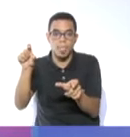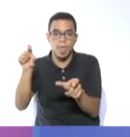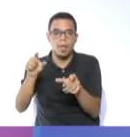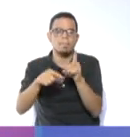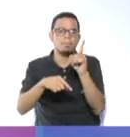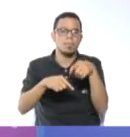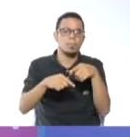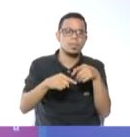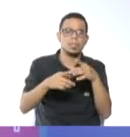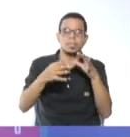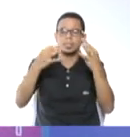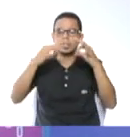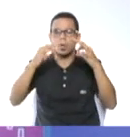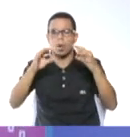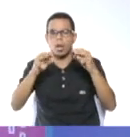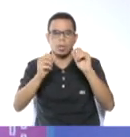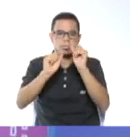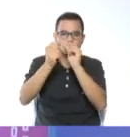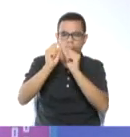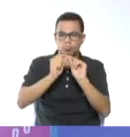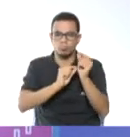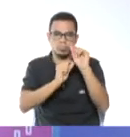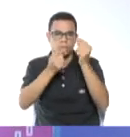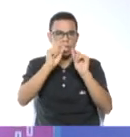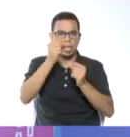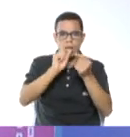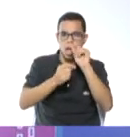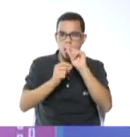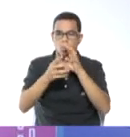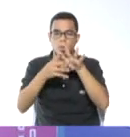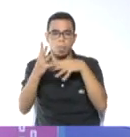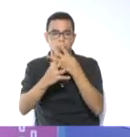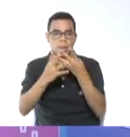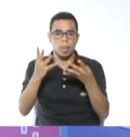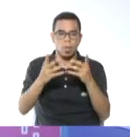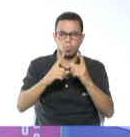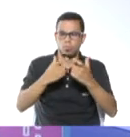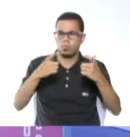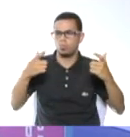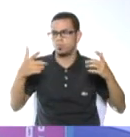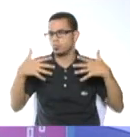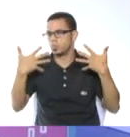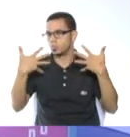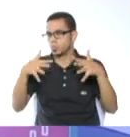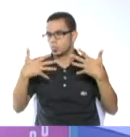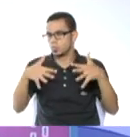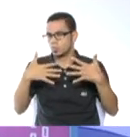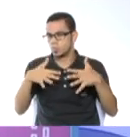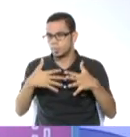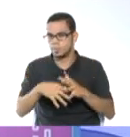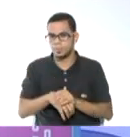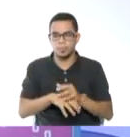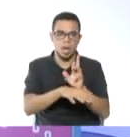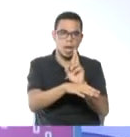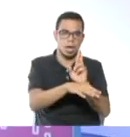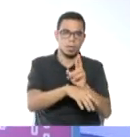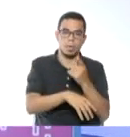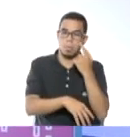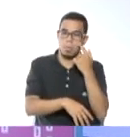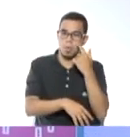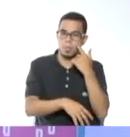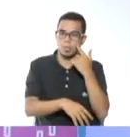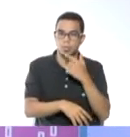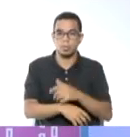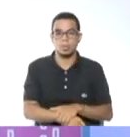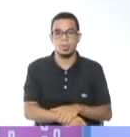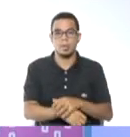de cálculo libre para ejecutar diversas funciones matemáticas manejando una gran cantidad de datos de forma veloz. A continuación,